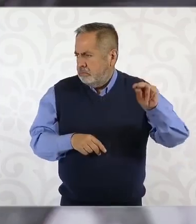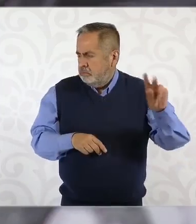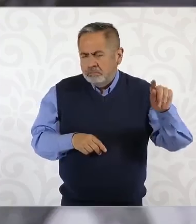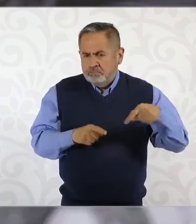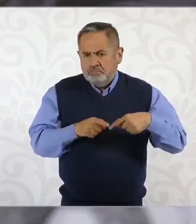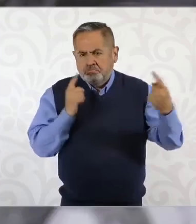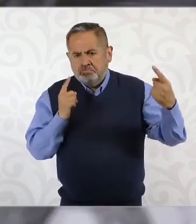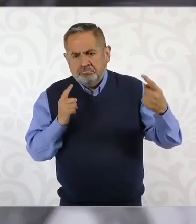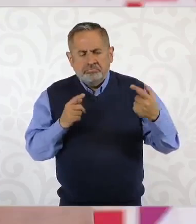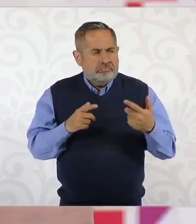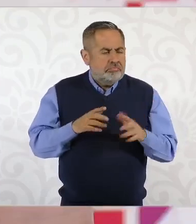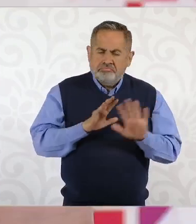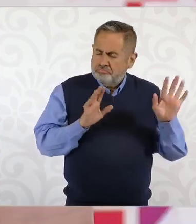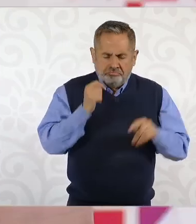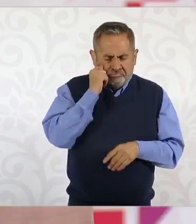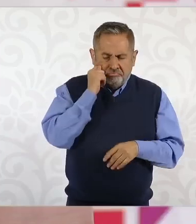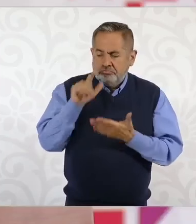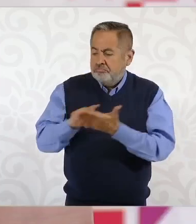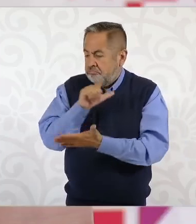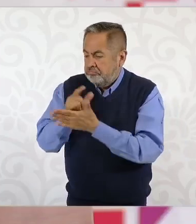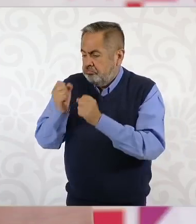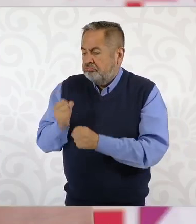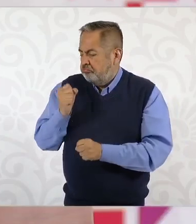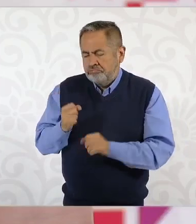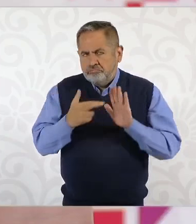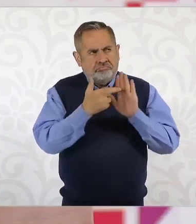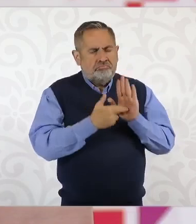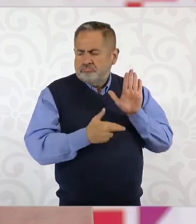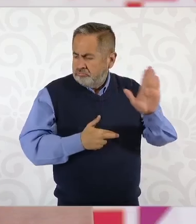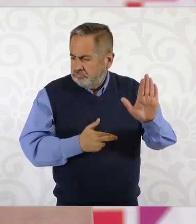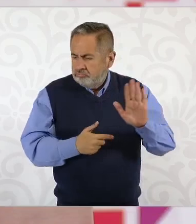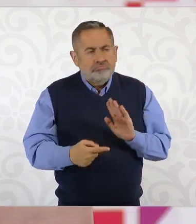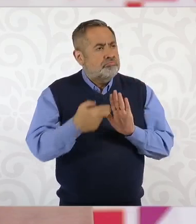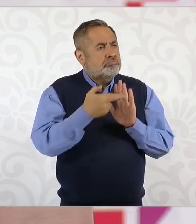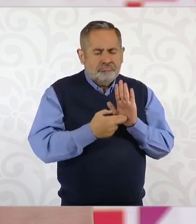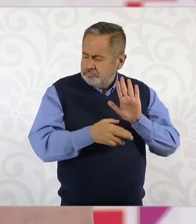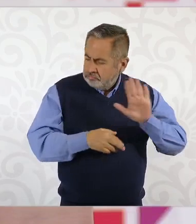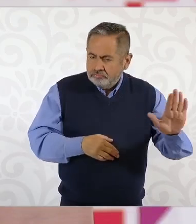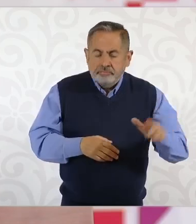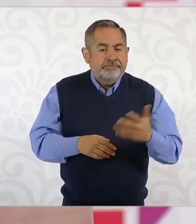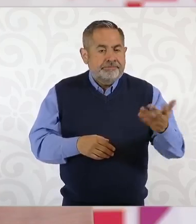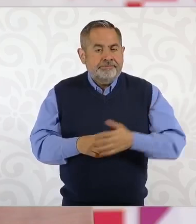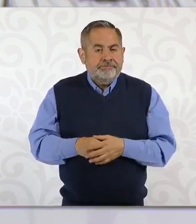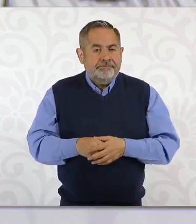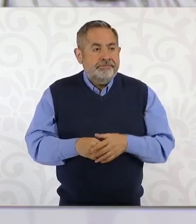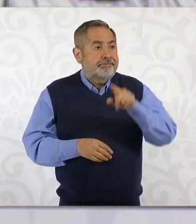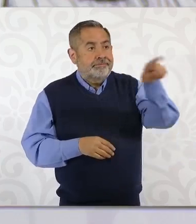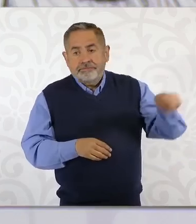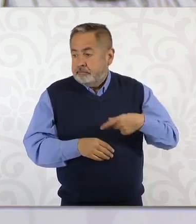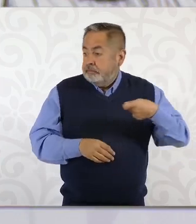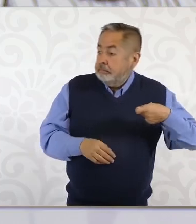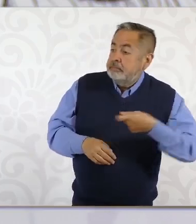Y las reglas y el cambio en la ley de seguridad. Cuando se nombran los grupos de la delincuencia organizada como terroristas,